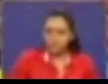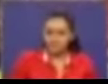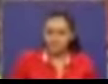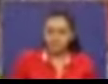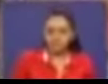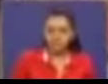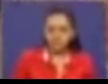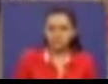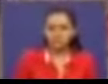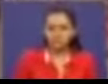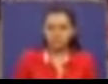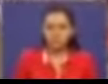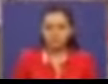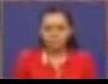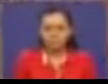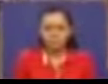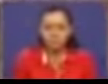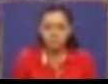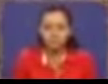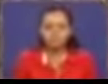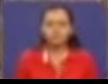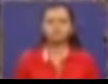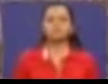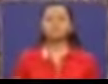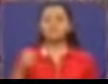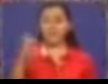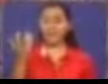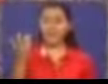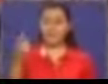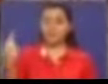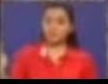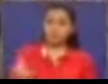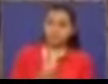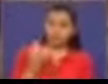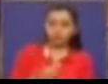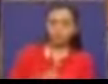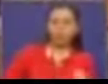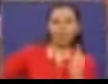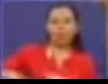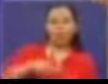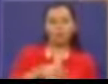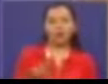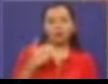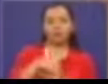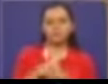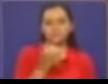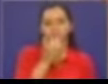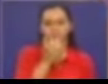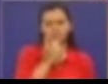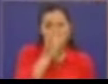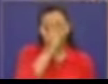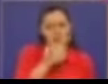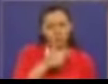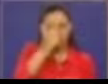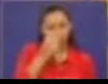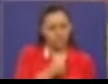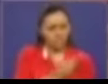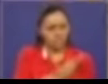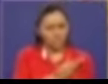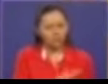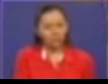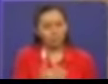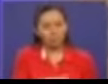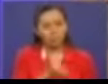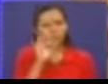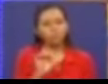ti, vamos a... Pero miren, nos quieren volver al pasado. Qué vergüenza que pase eso en una universidad ecuatoriana. Pero nos quieren volver al pasado. El